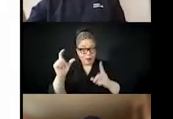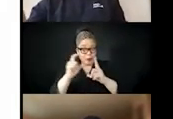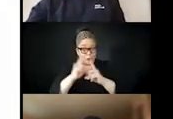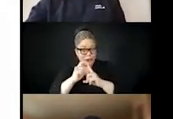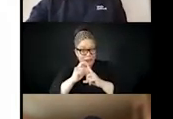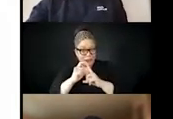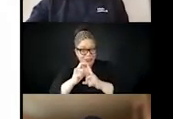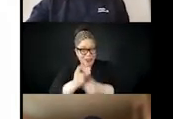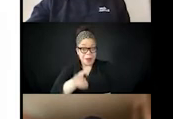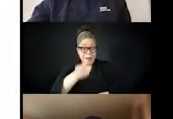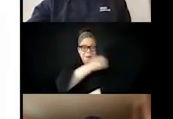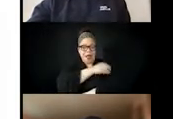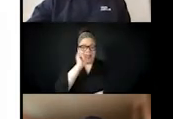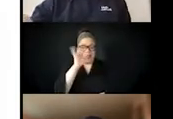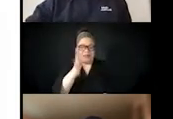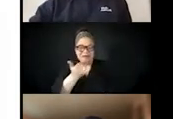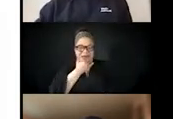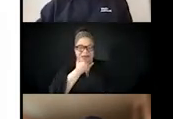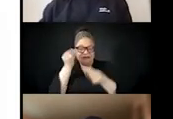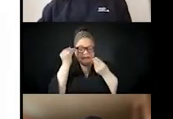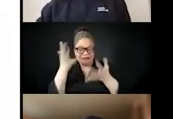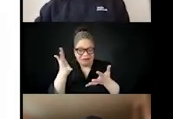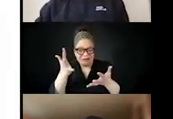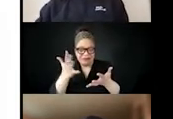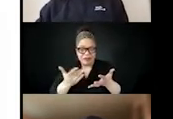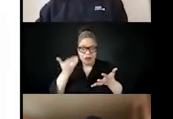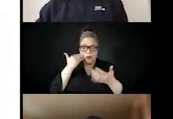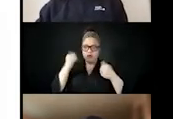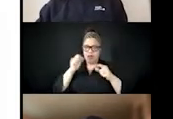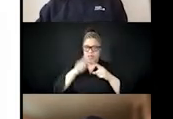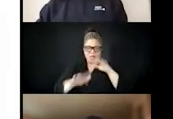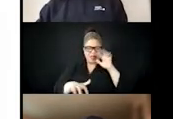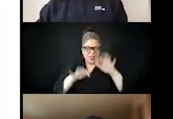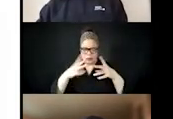e intentando abordar o lidiar